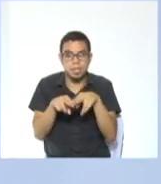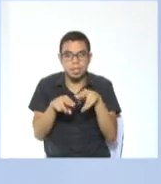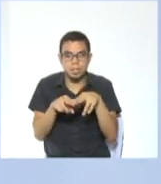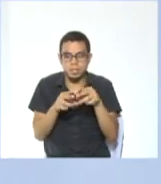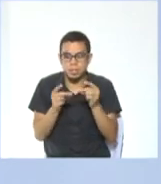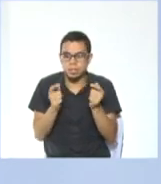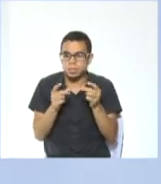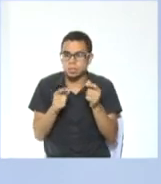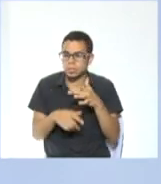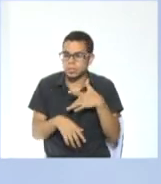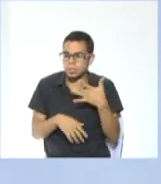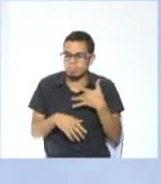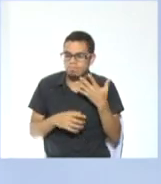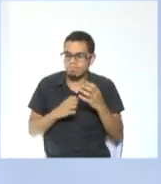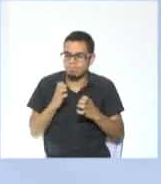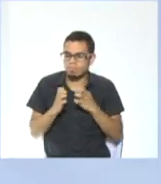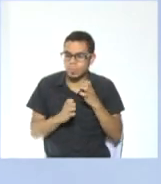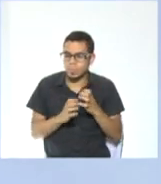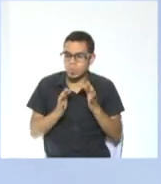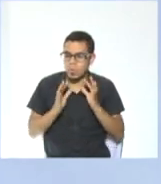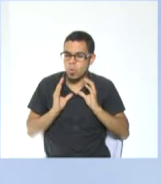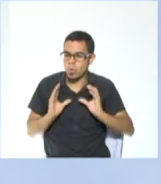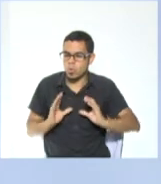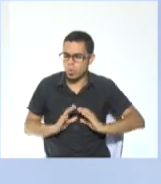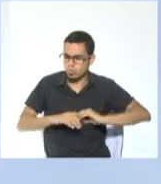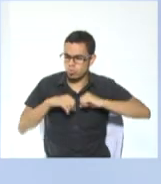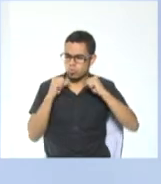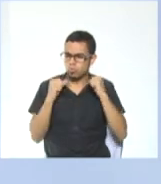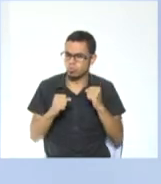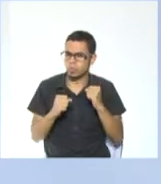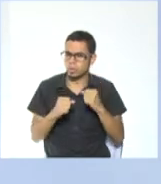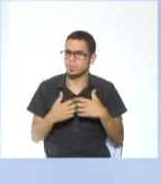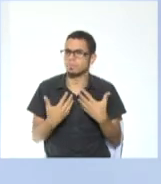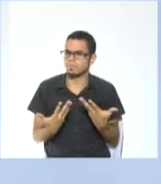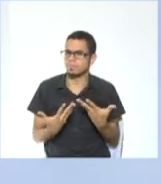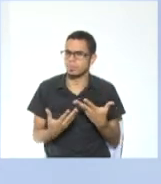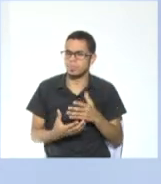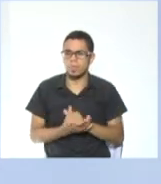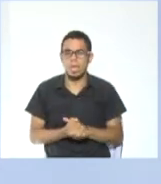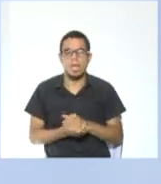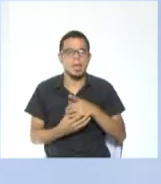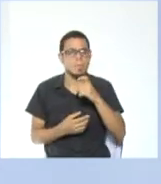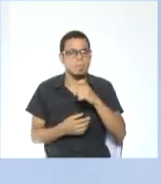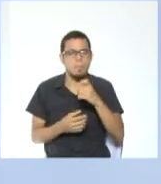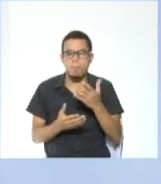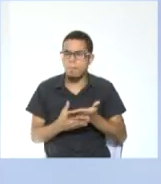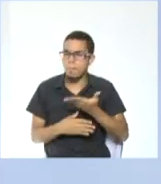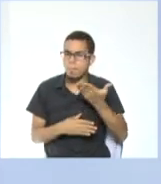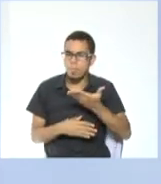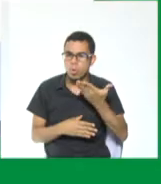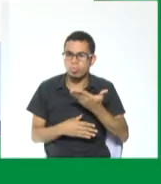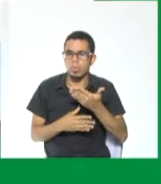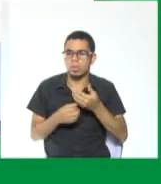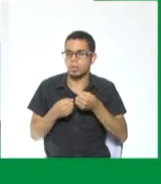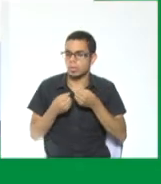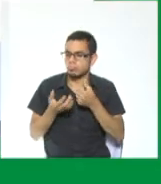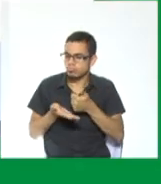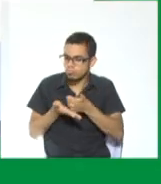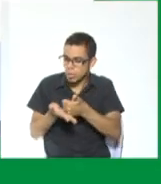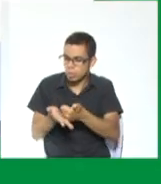como físicamente. Por ello es importante realizar esta estimulación llevada de la mano de nuestros